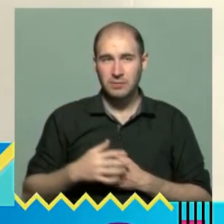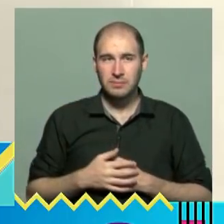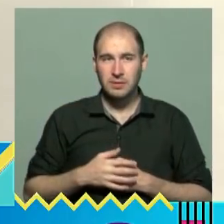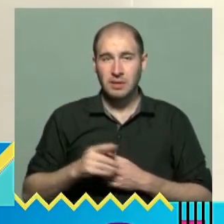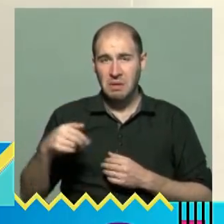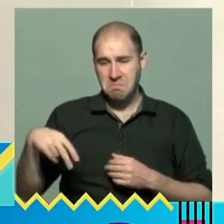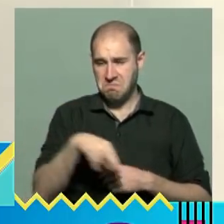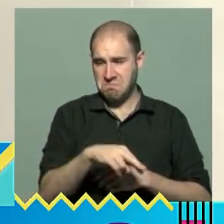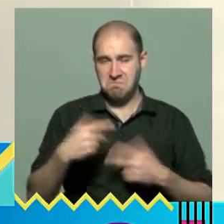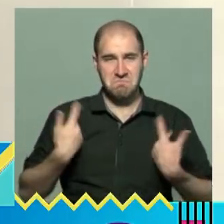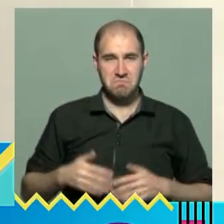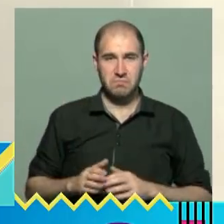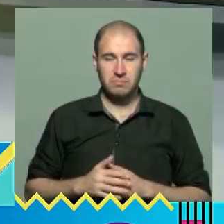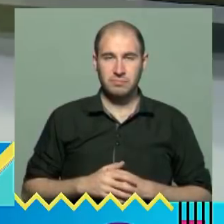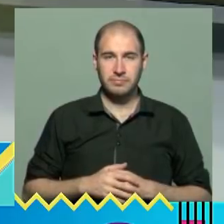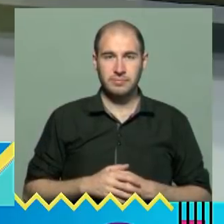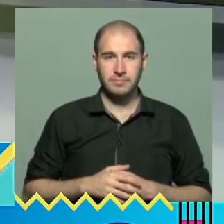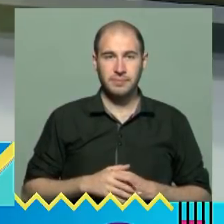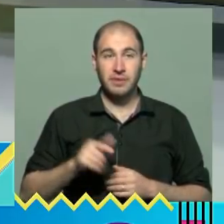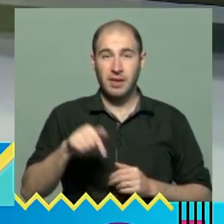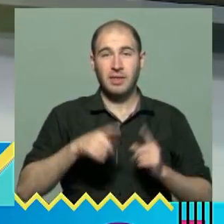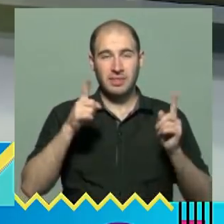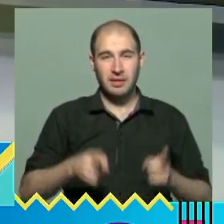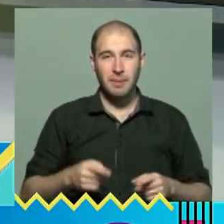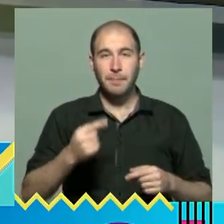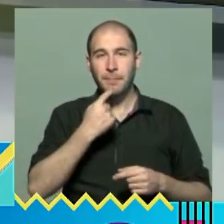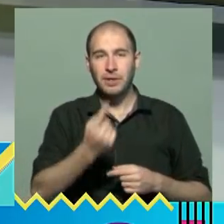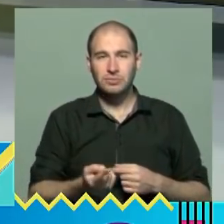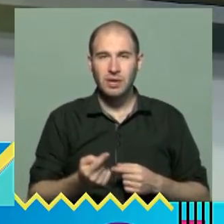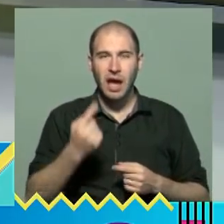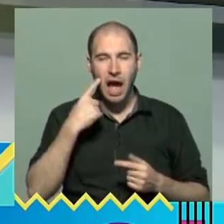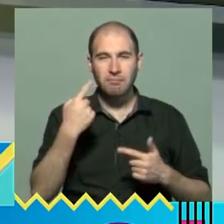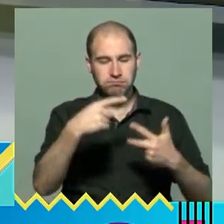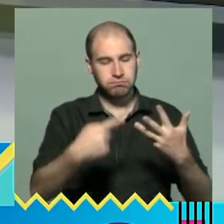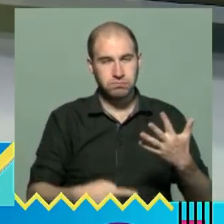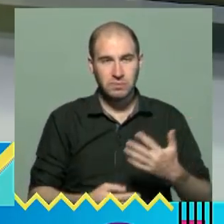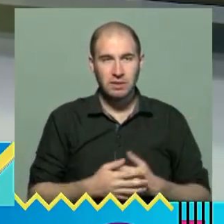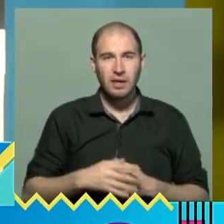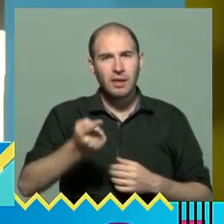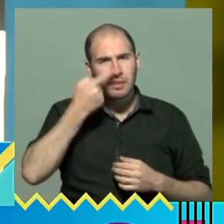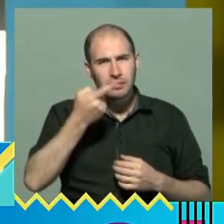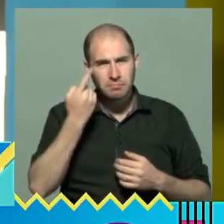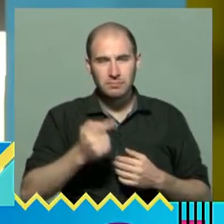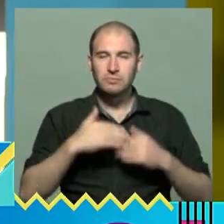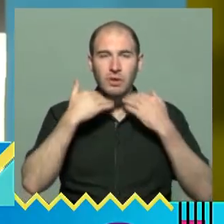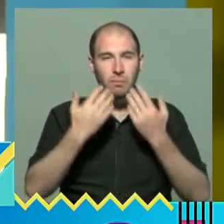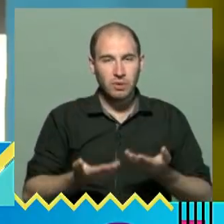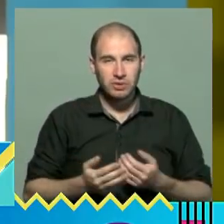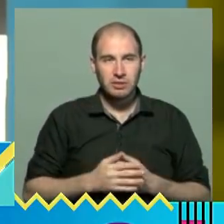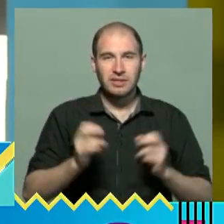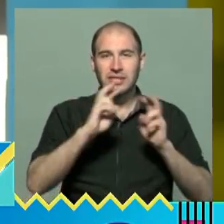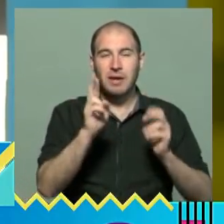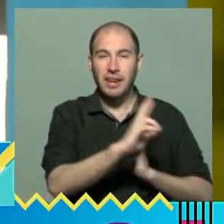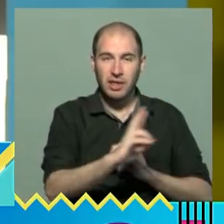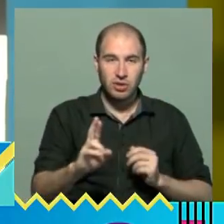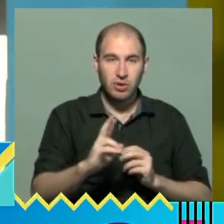salen caminando. Bien. Sí, ahí también iba la pregunta un poco a cuáles son los intereses más allá de las cuestiones religiosas.